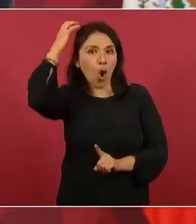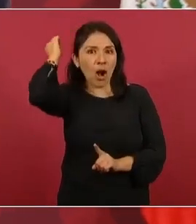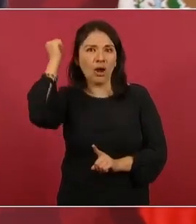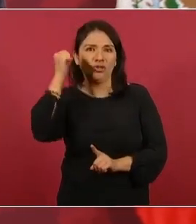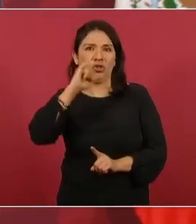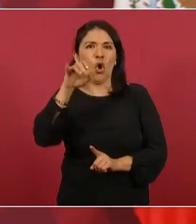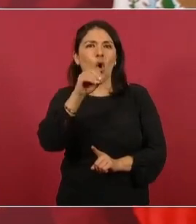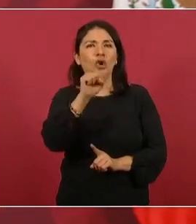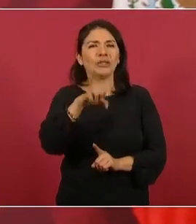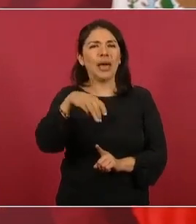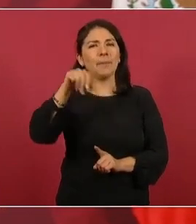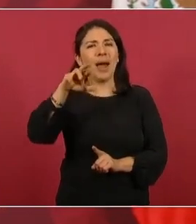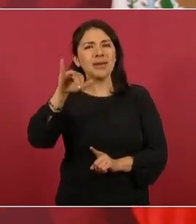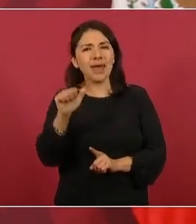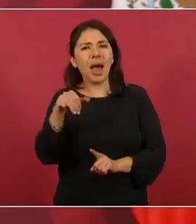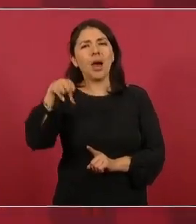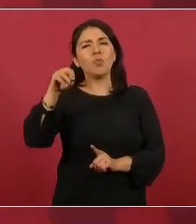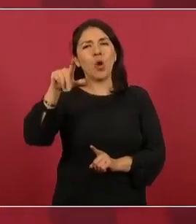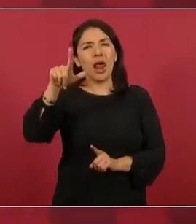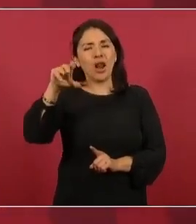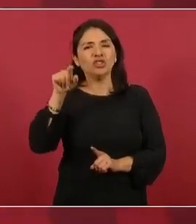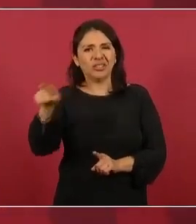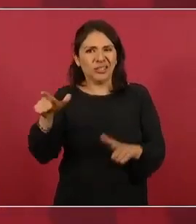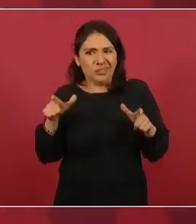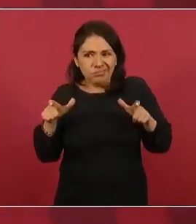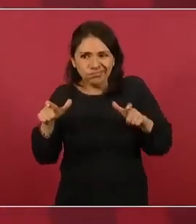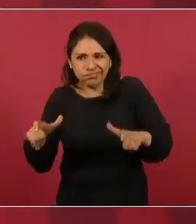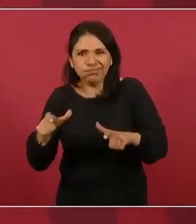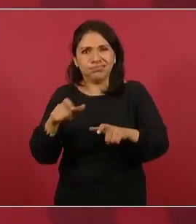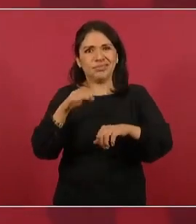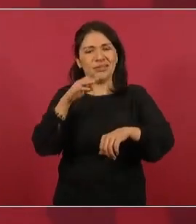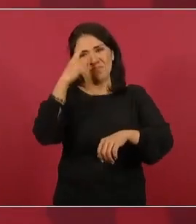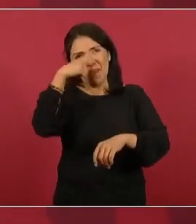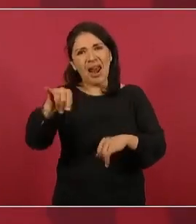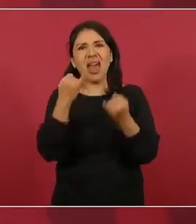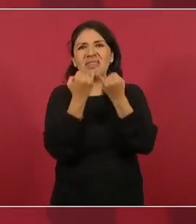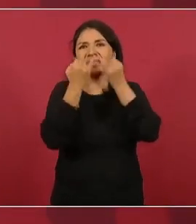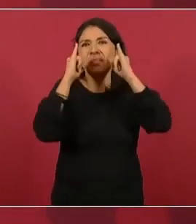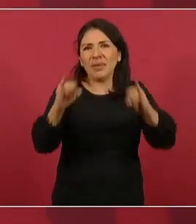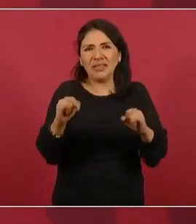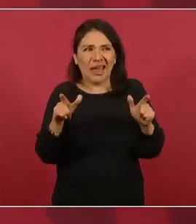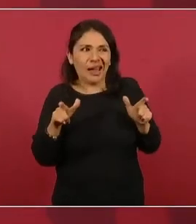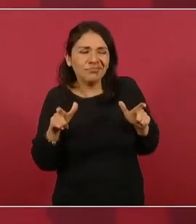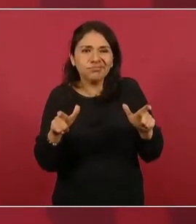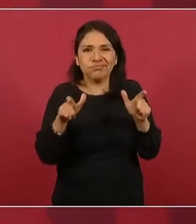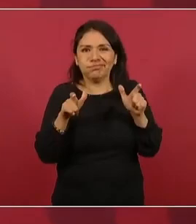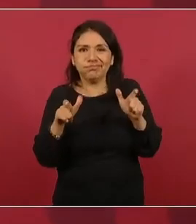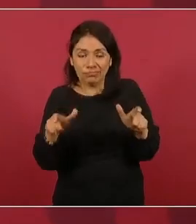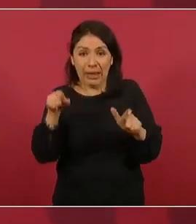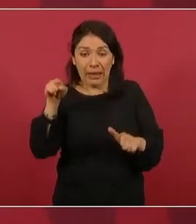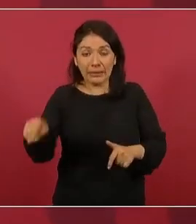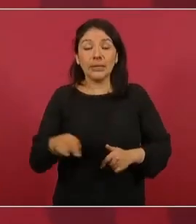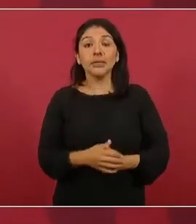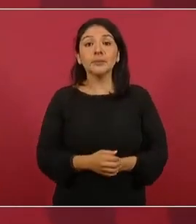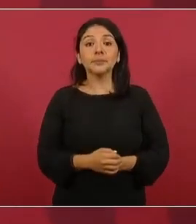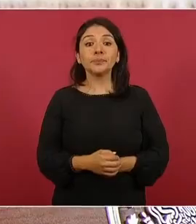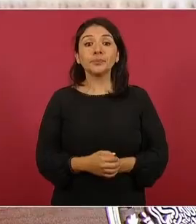atrincherado, defendiendo el movimiento independentista, y se